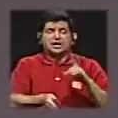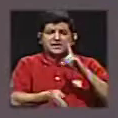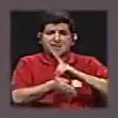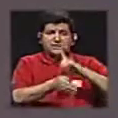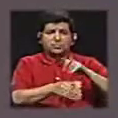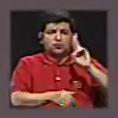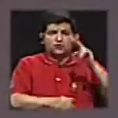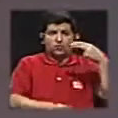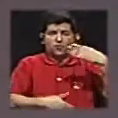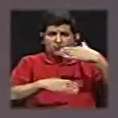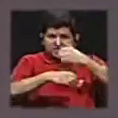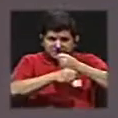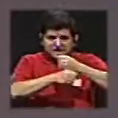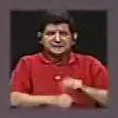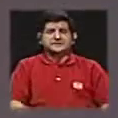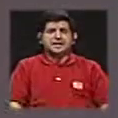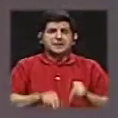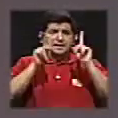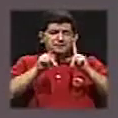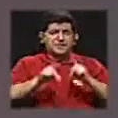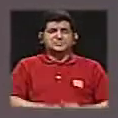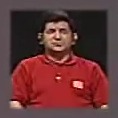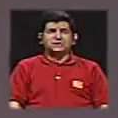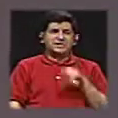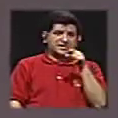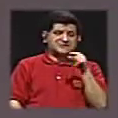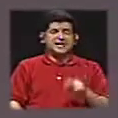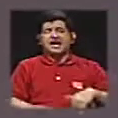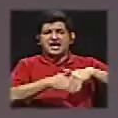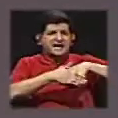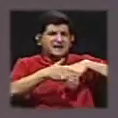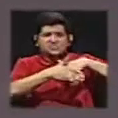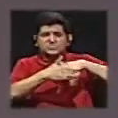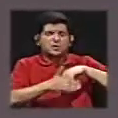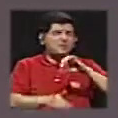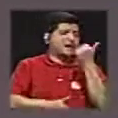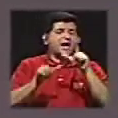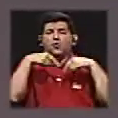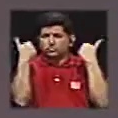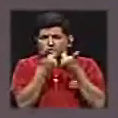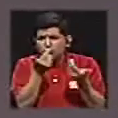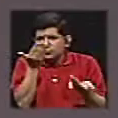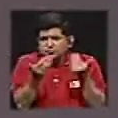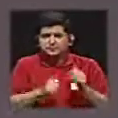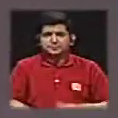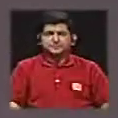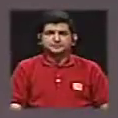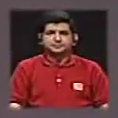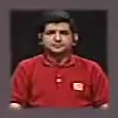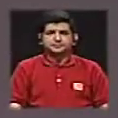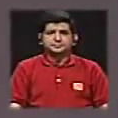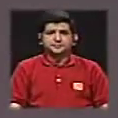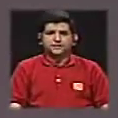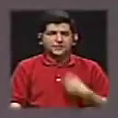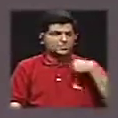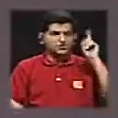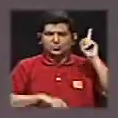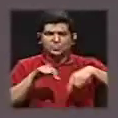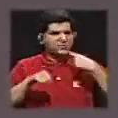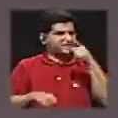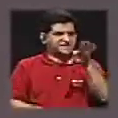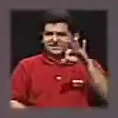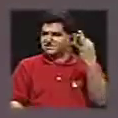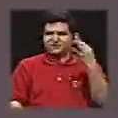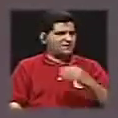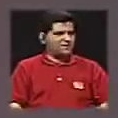doctor, quienes estaban estorbando a otros sectores? Yo no podría calificarlo de esa